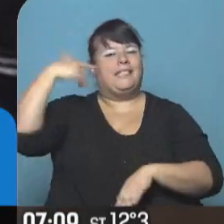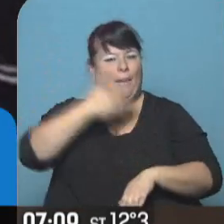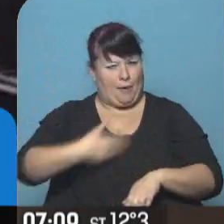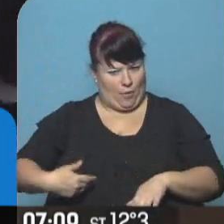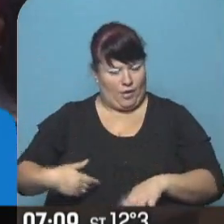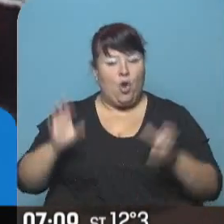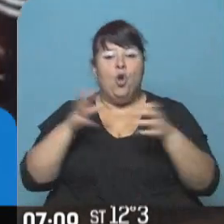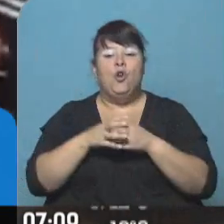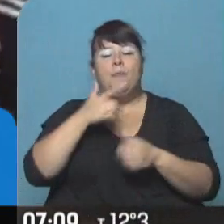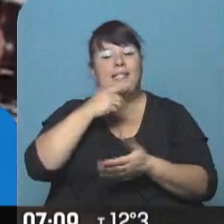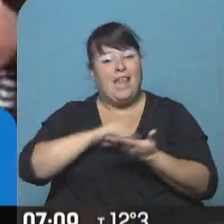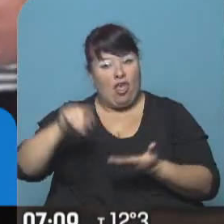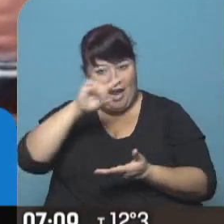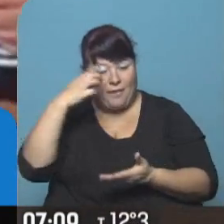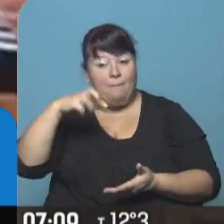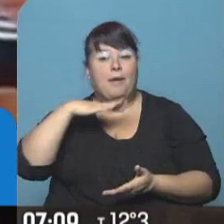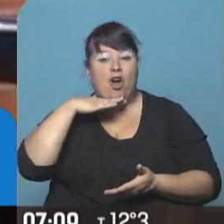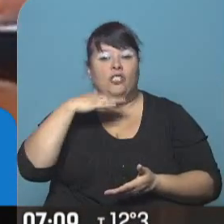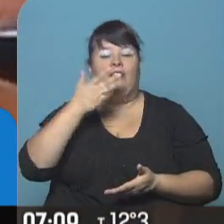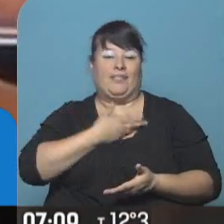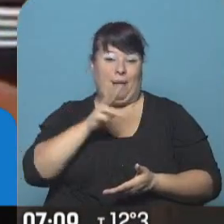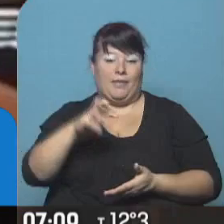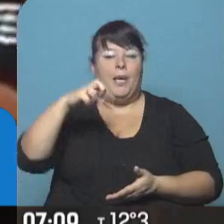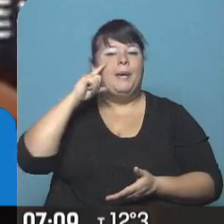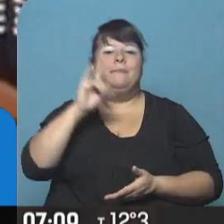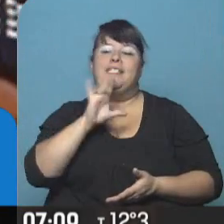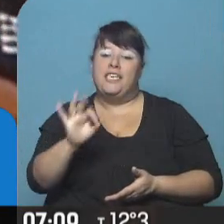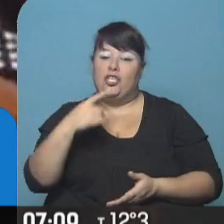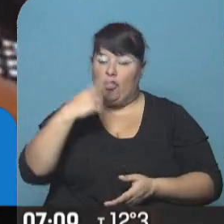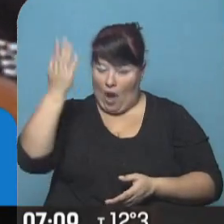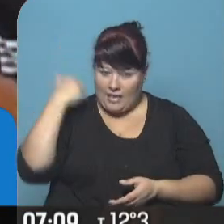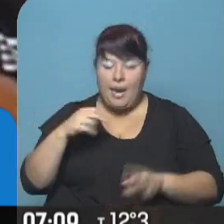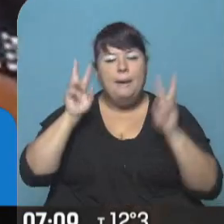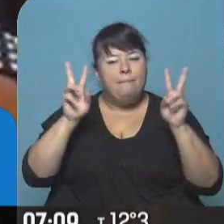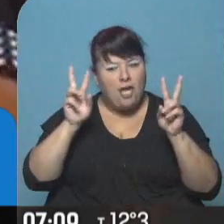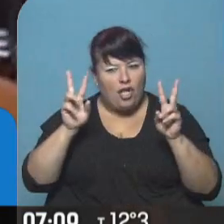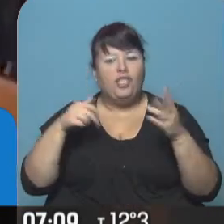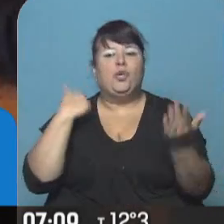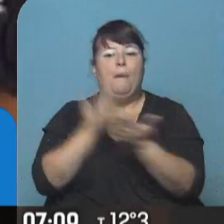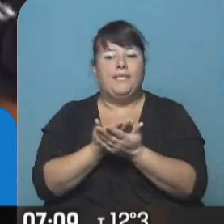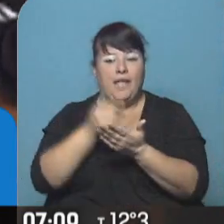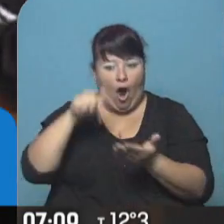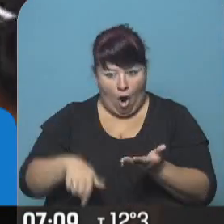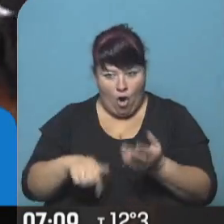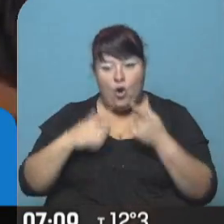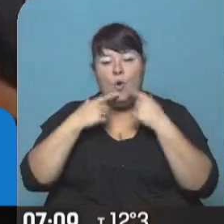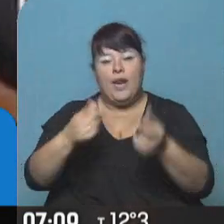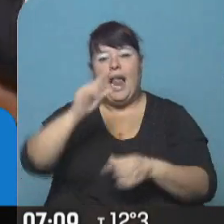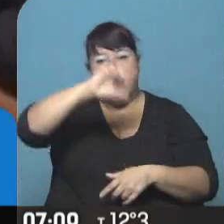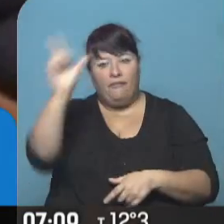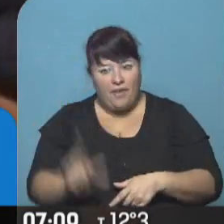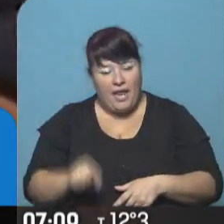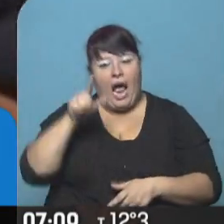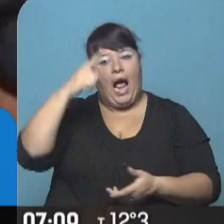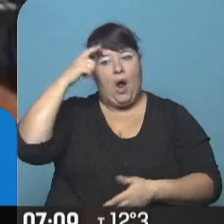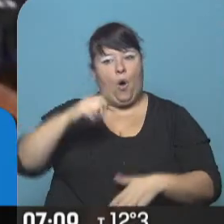jefe de bloque de senadores nacionales del PJFPB, Miguel Pichetto, aseguró ayer que el peronismo presentará hoy un recurso federal